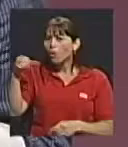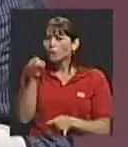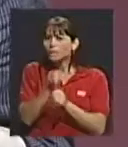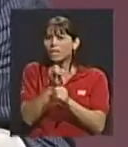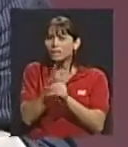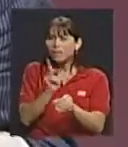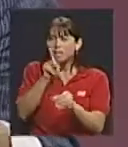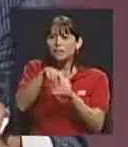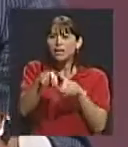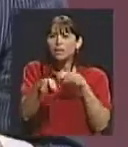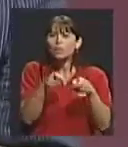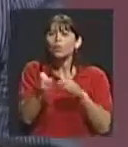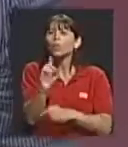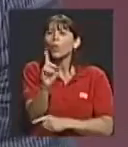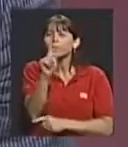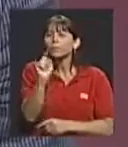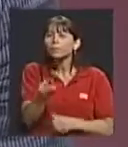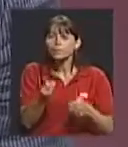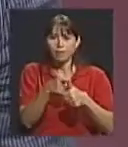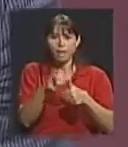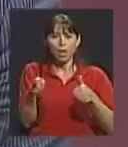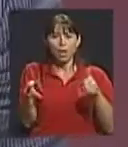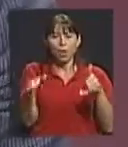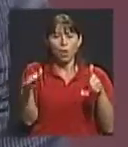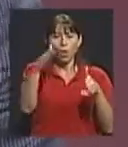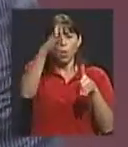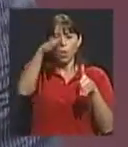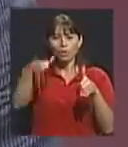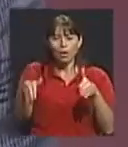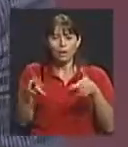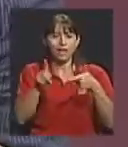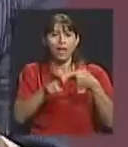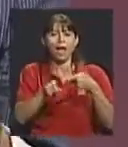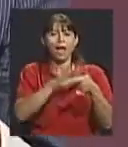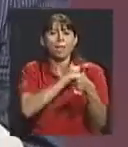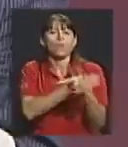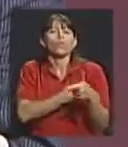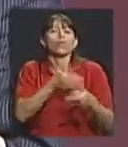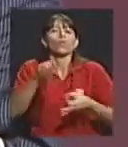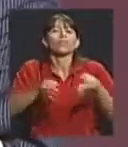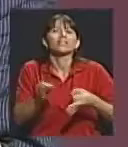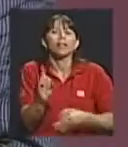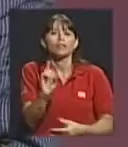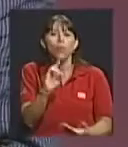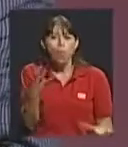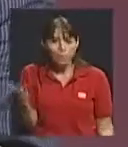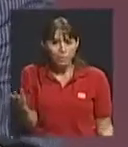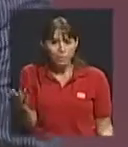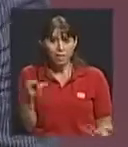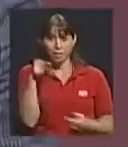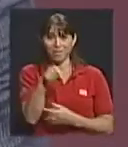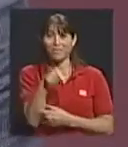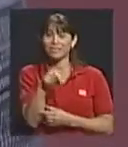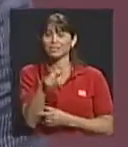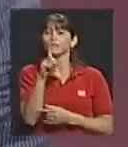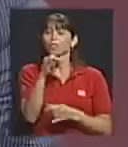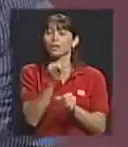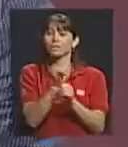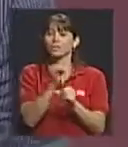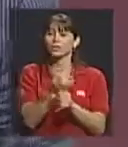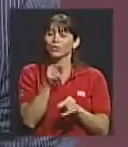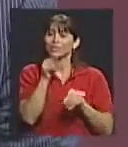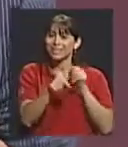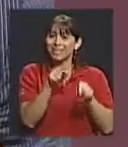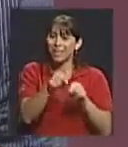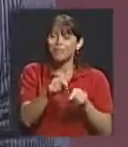participar en ese control Dónde está la contraloría Dónde está el poder judicial que por cierto es una de las instancias criticadas eh